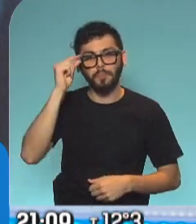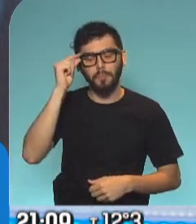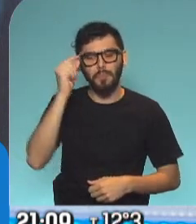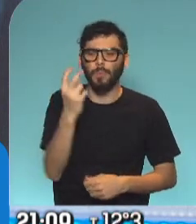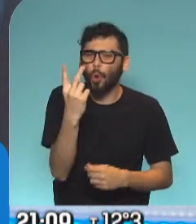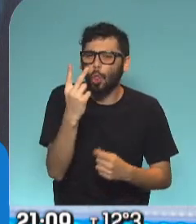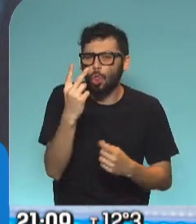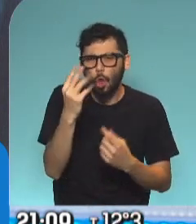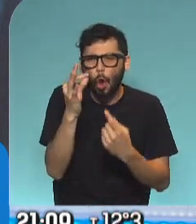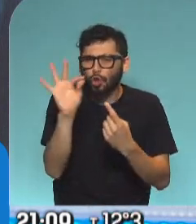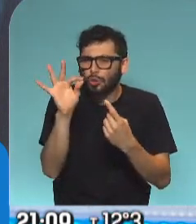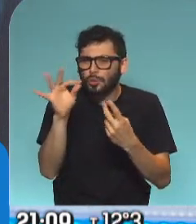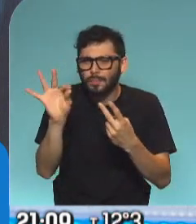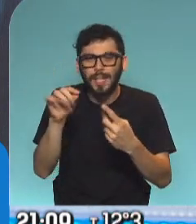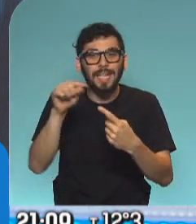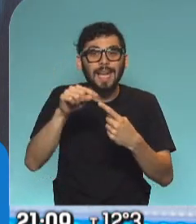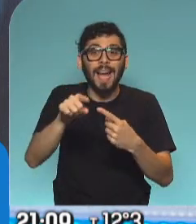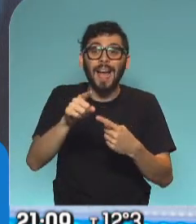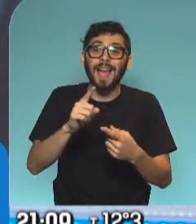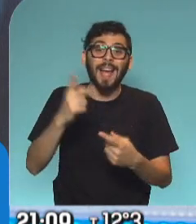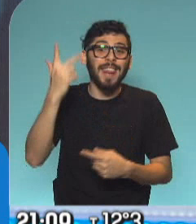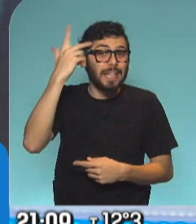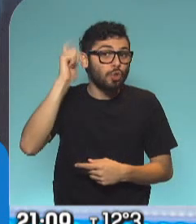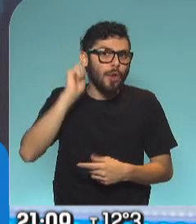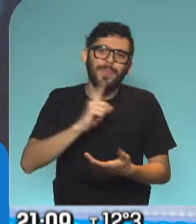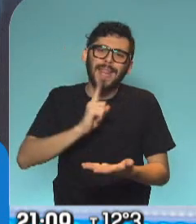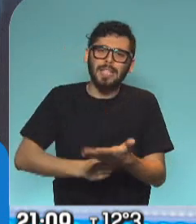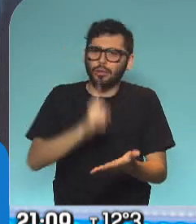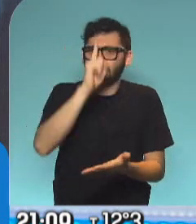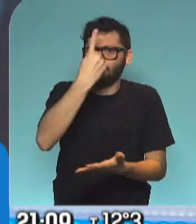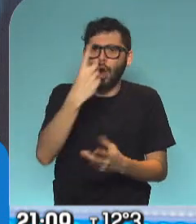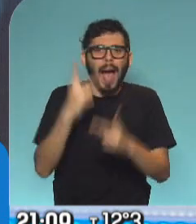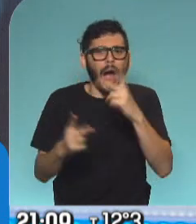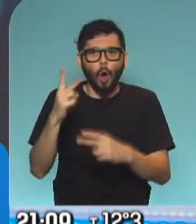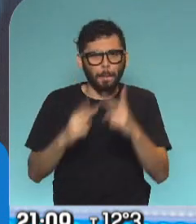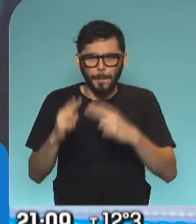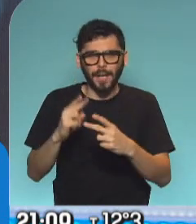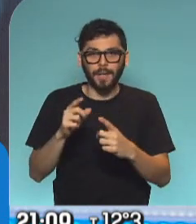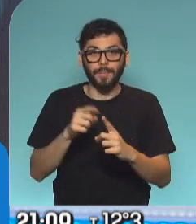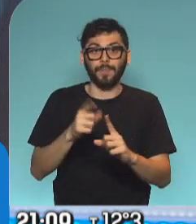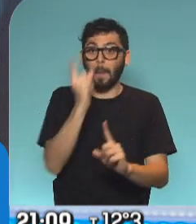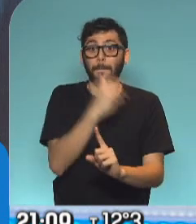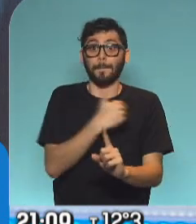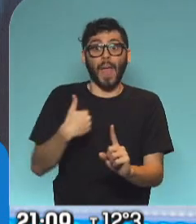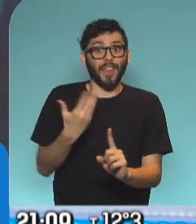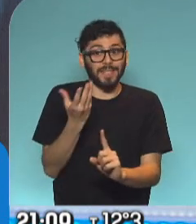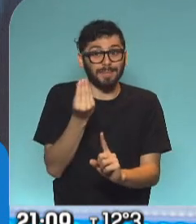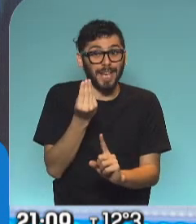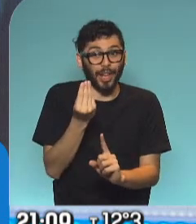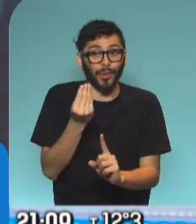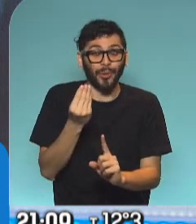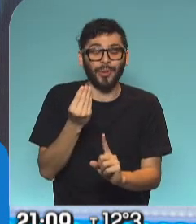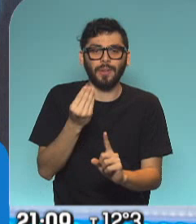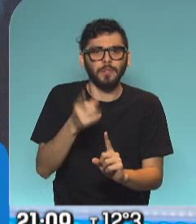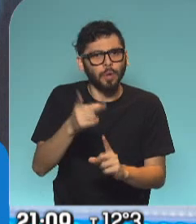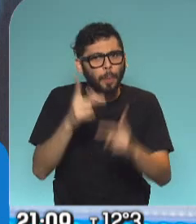2 detalles. El primero, decidió operarse ella a los 18 años. Marca el temor que tenían los padres. Pero es una operación,